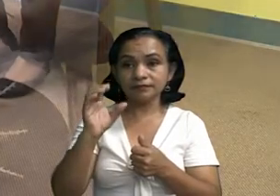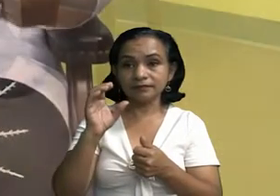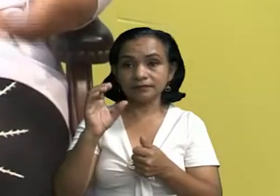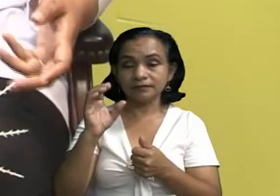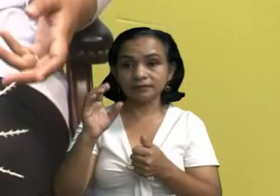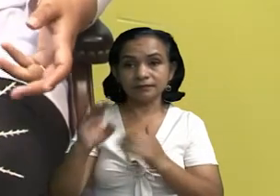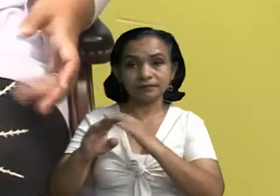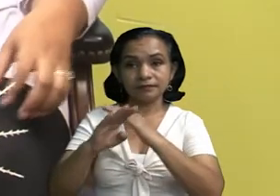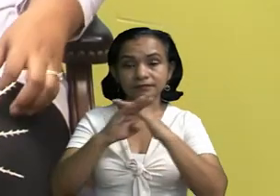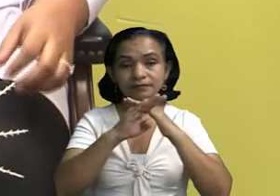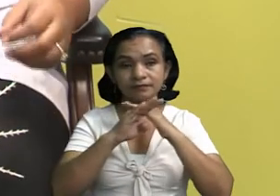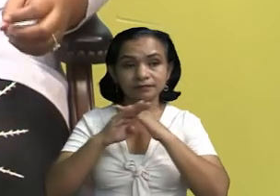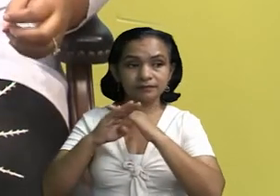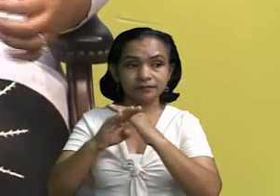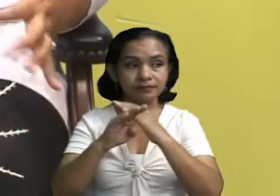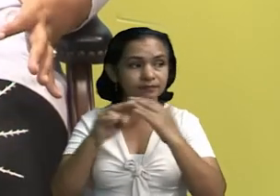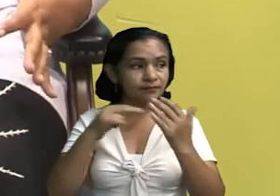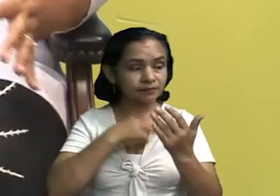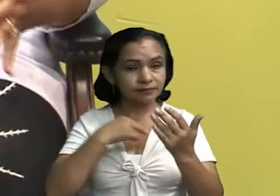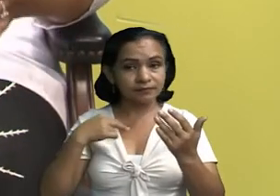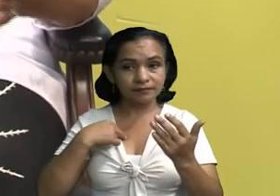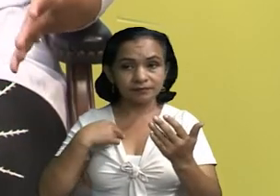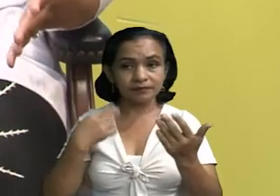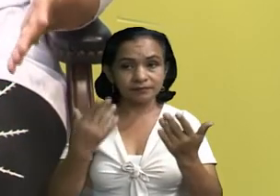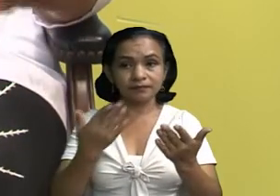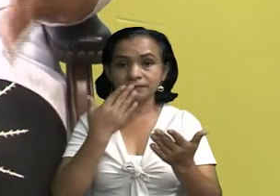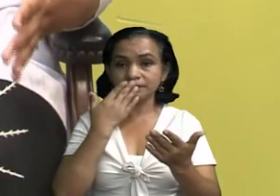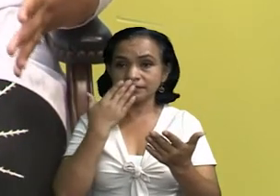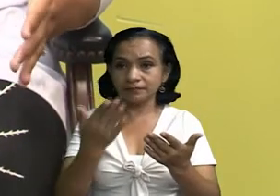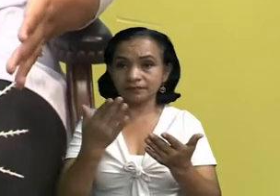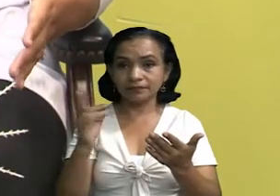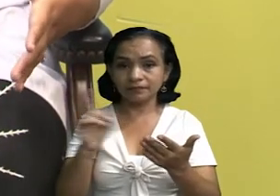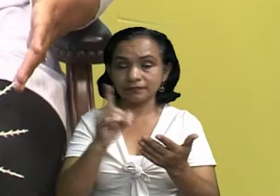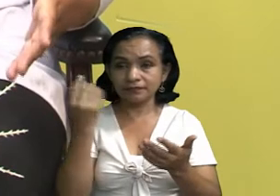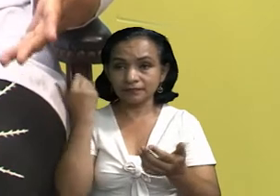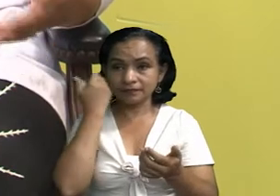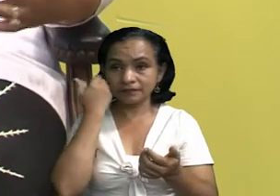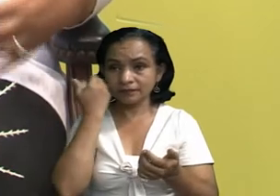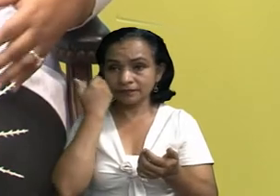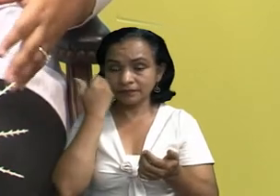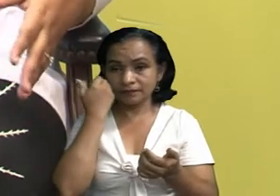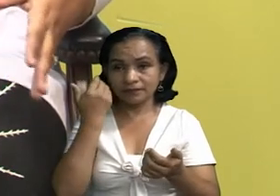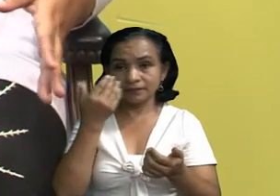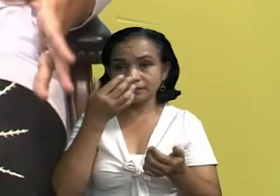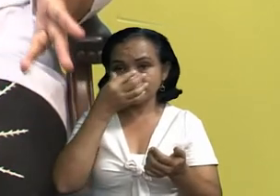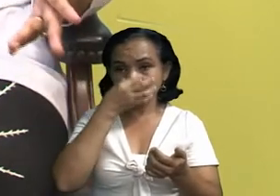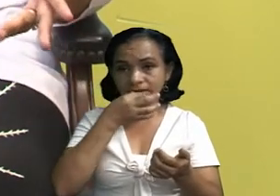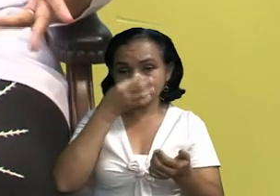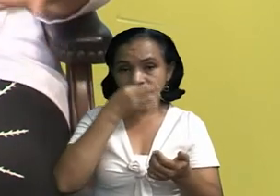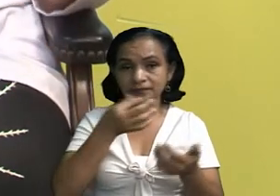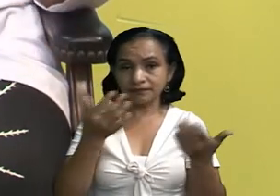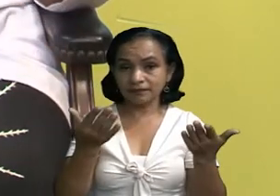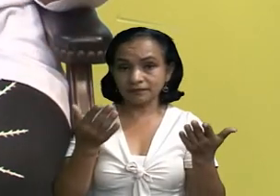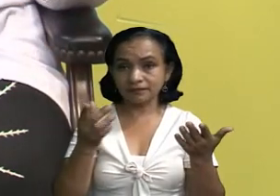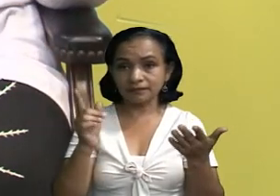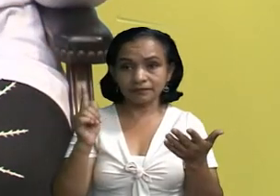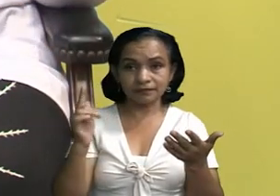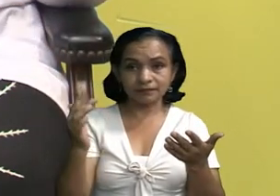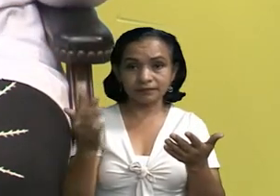un antioxidante, es una vitamina buenísima, no solo para las enfermedades respiratorias, sino para